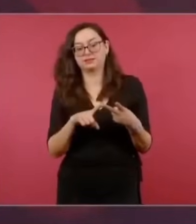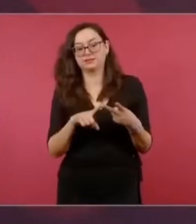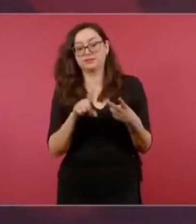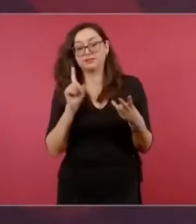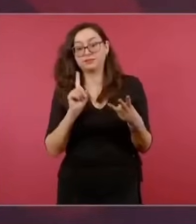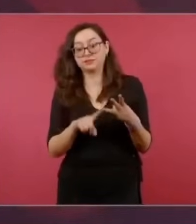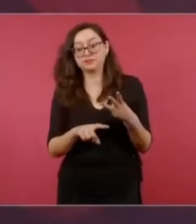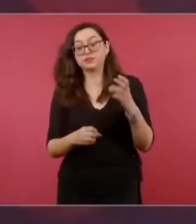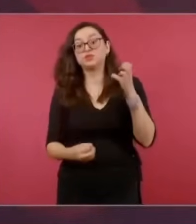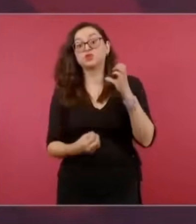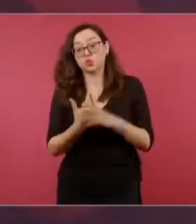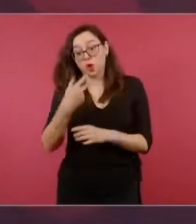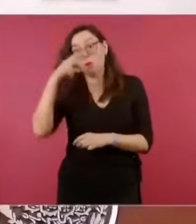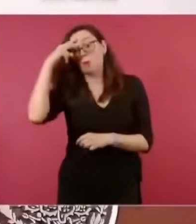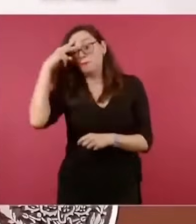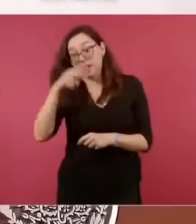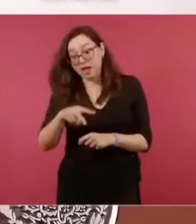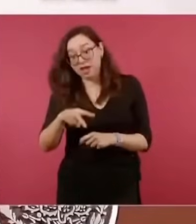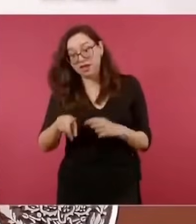Nuevo México era de México,